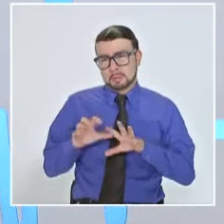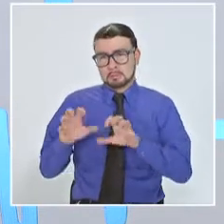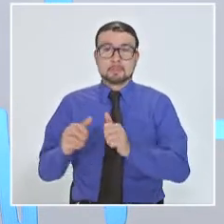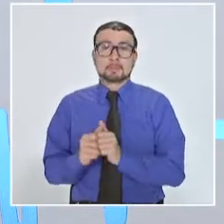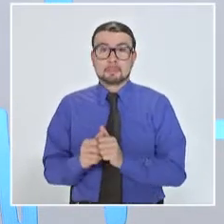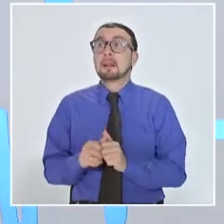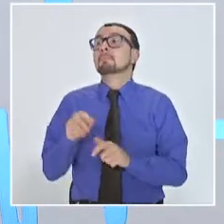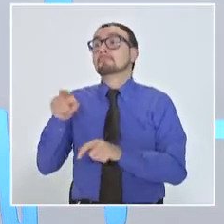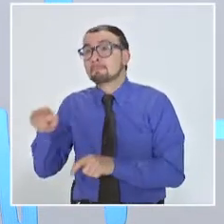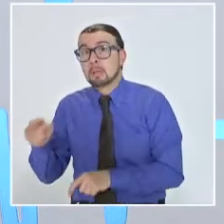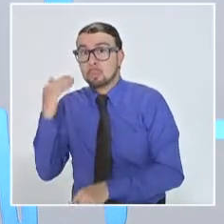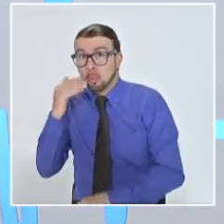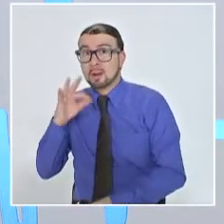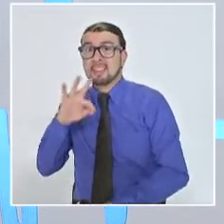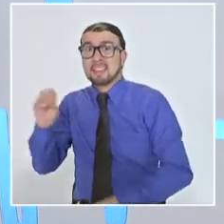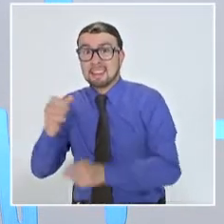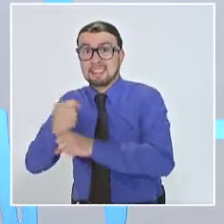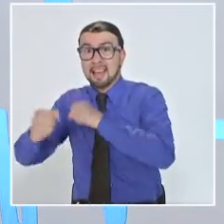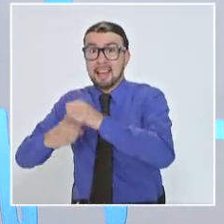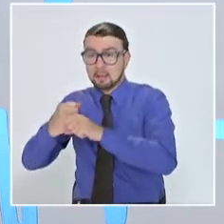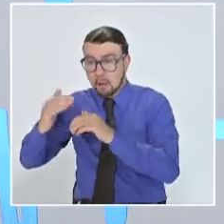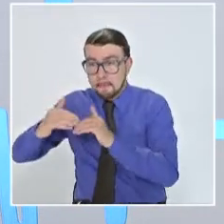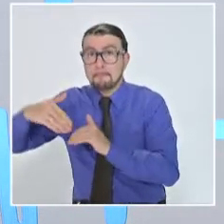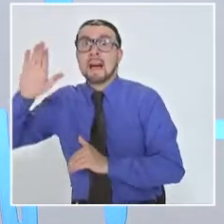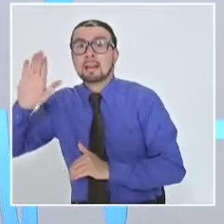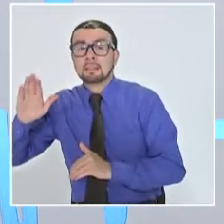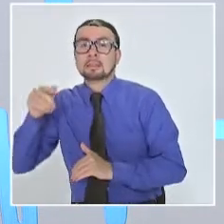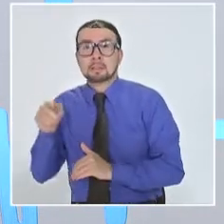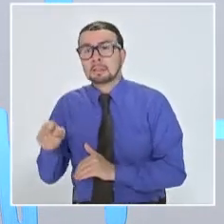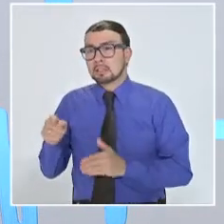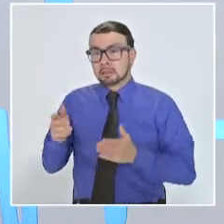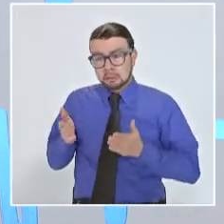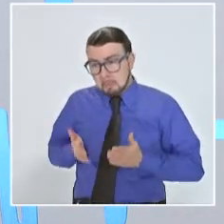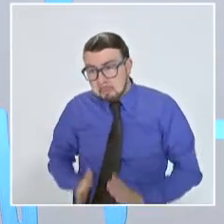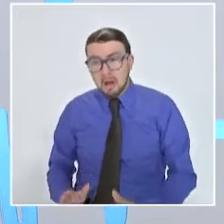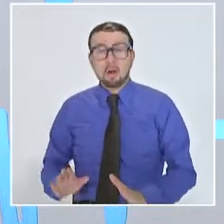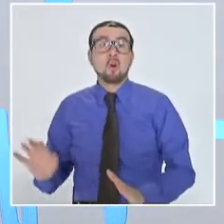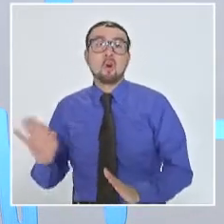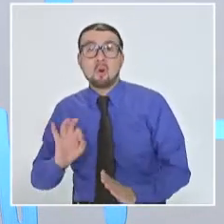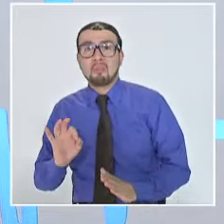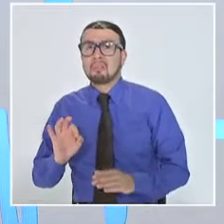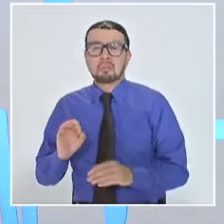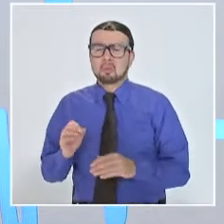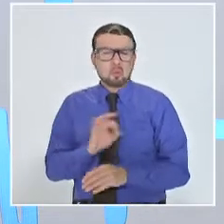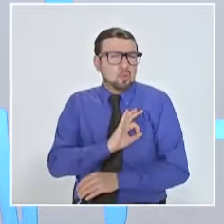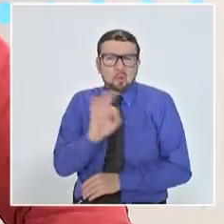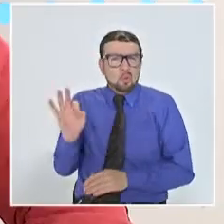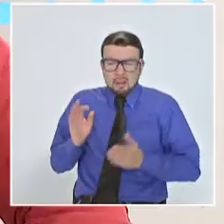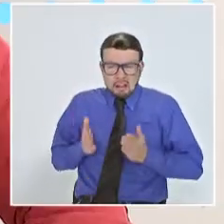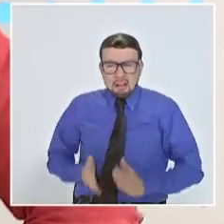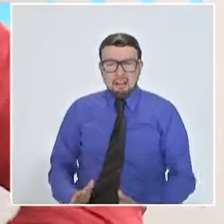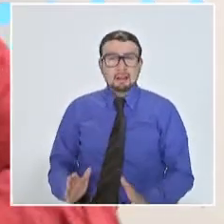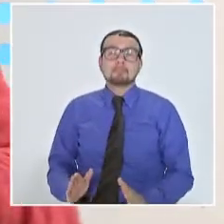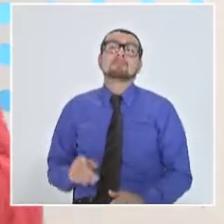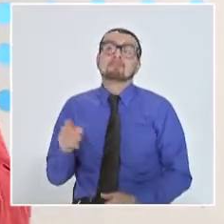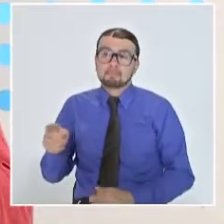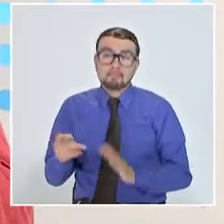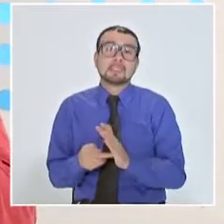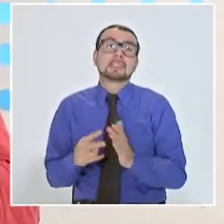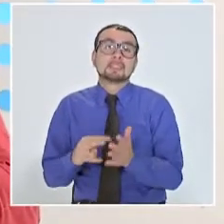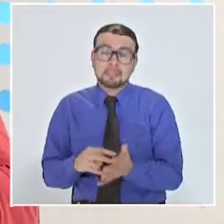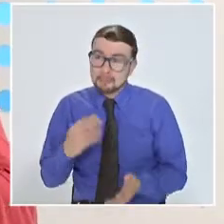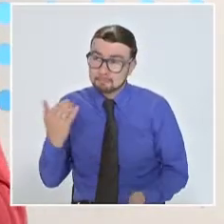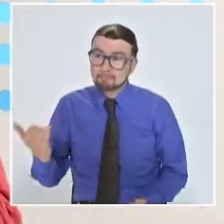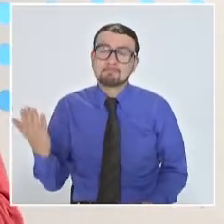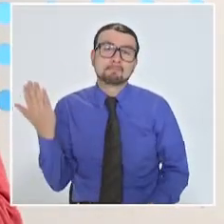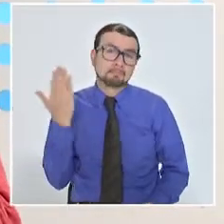hijos después de los 30 años y que nunca lacta, por el trabajo o por tantas ocupaciones que tienen nuestras mujeres. Es que la lactancia termina siendo